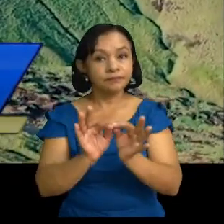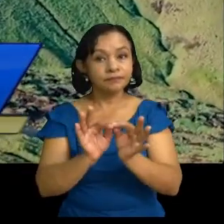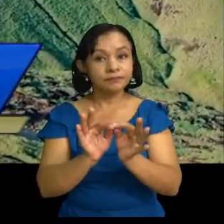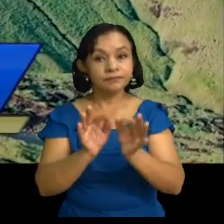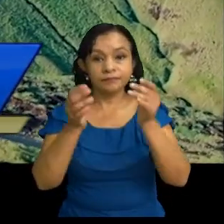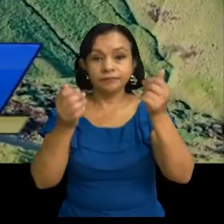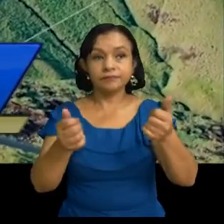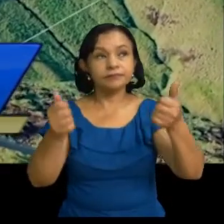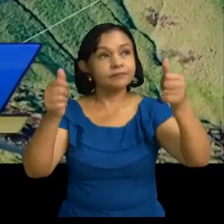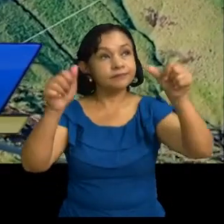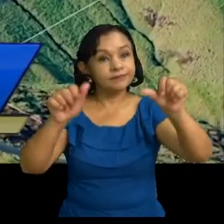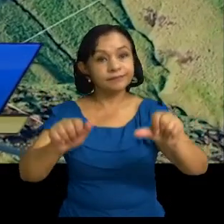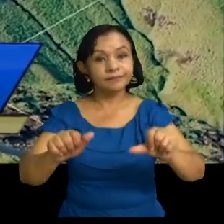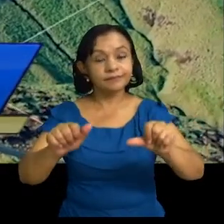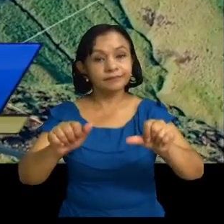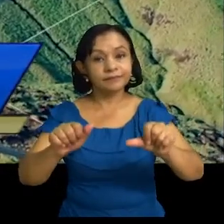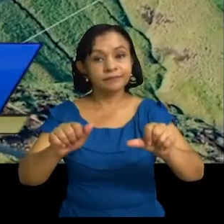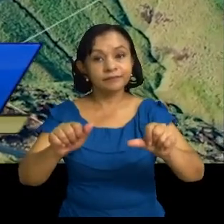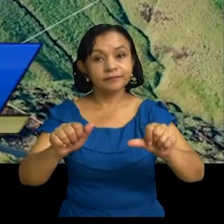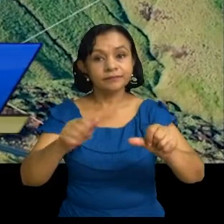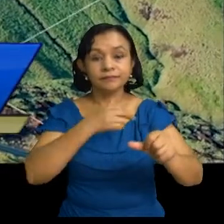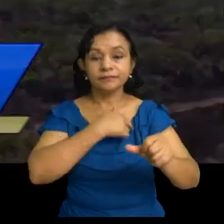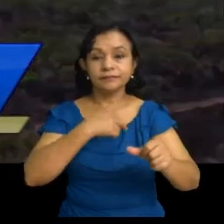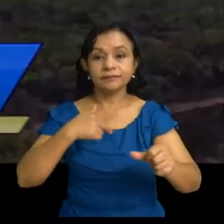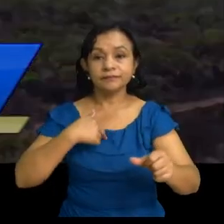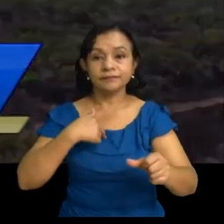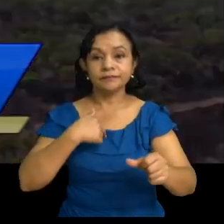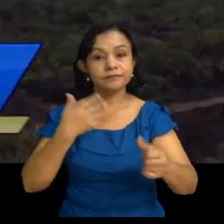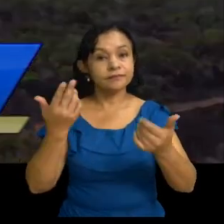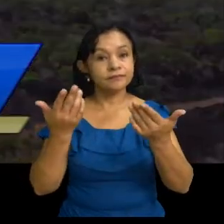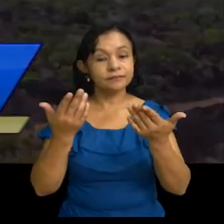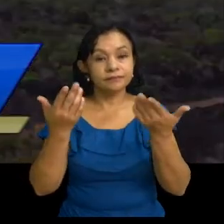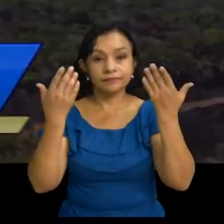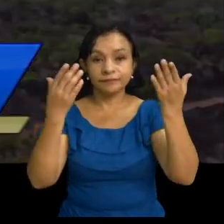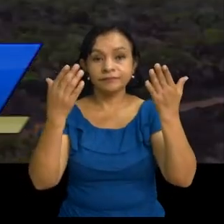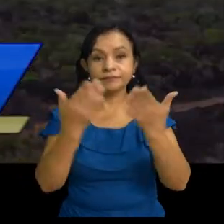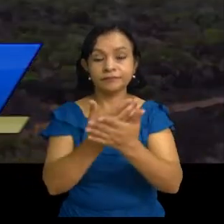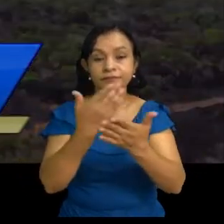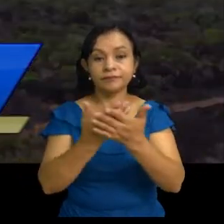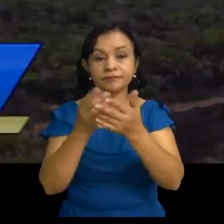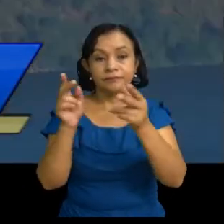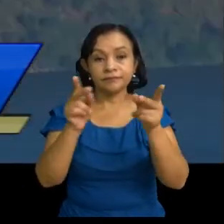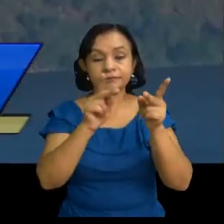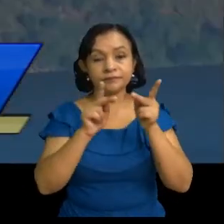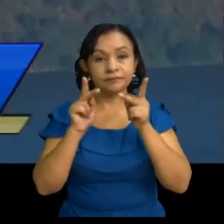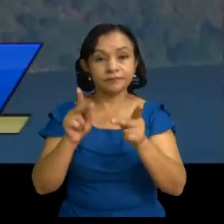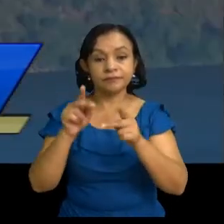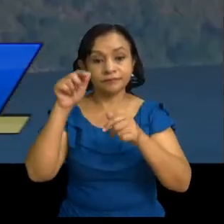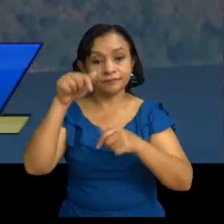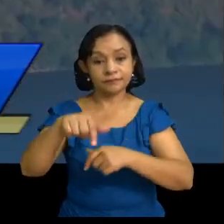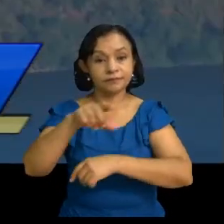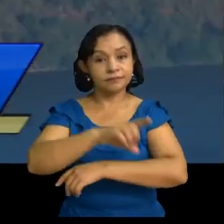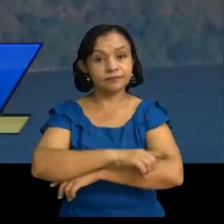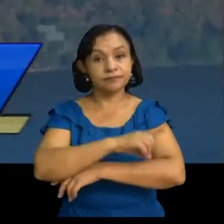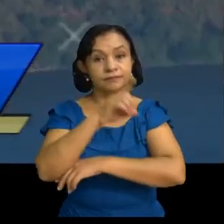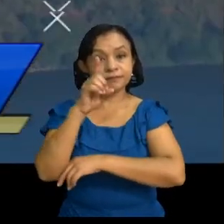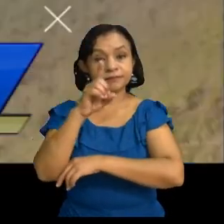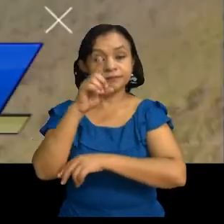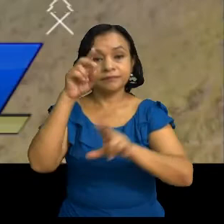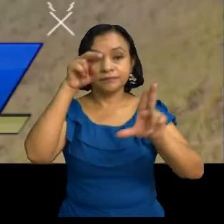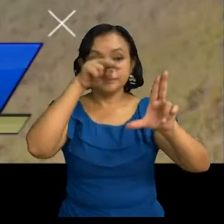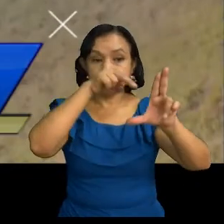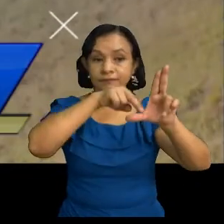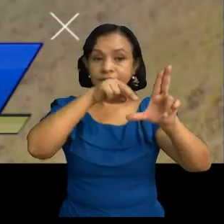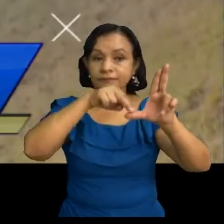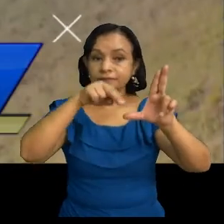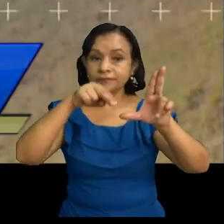establecimiento y crear capacidades en nuestros protagonistas el día de hoy estamos sin apretan bien